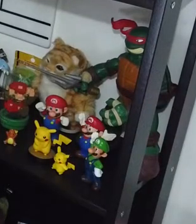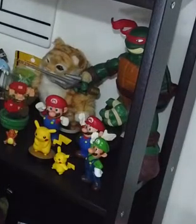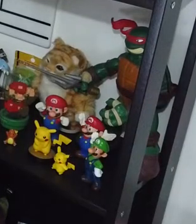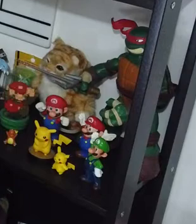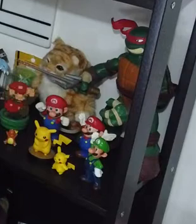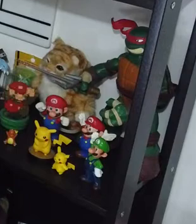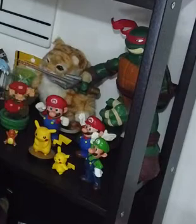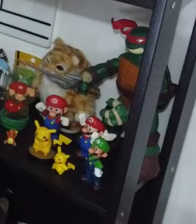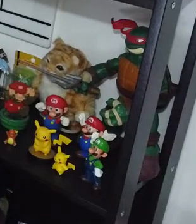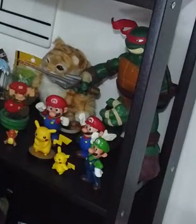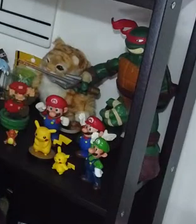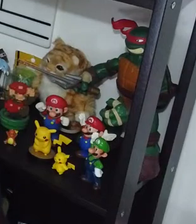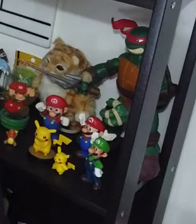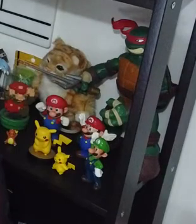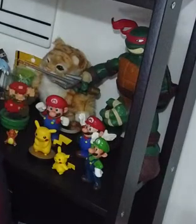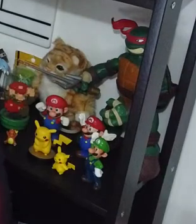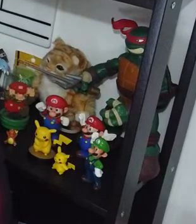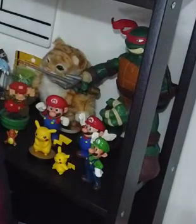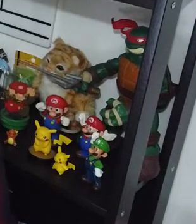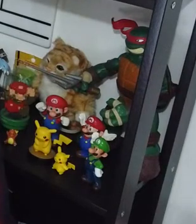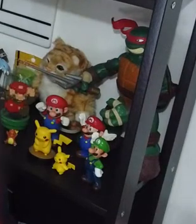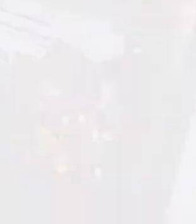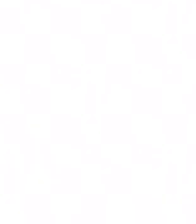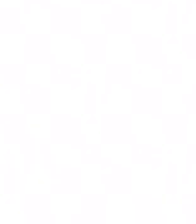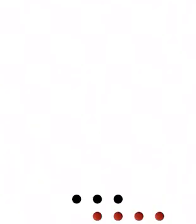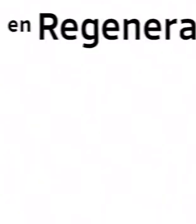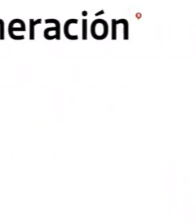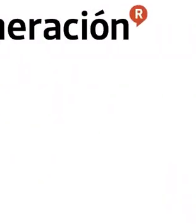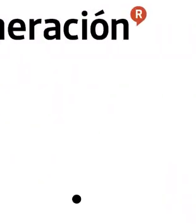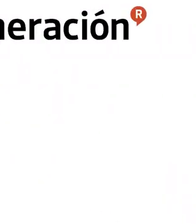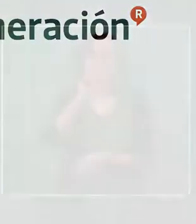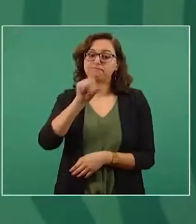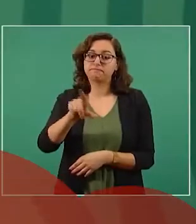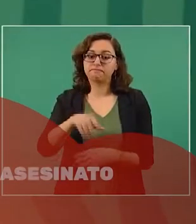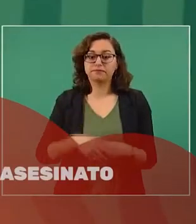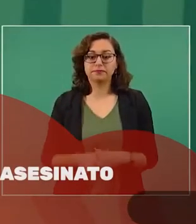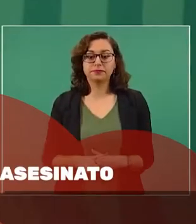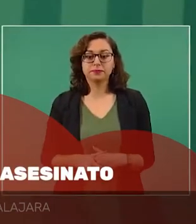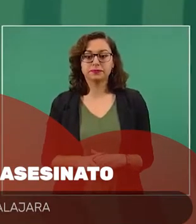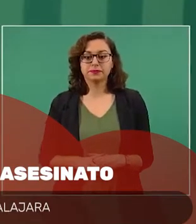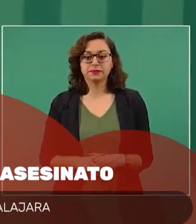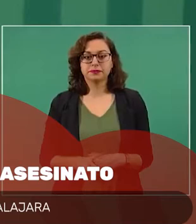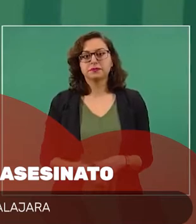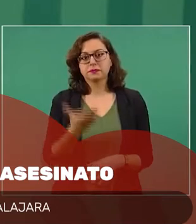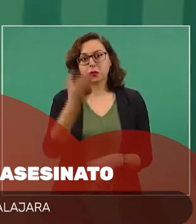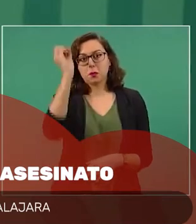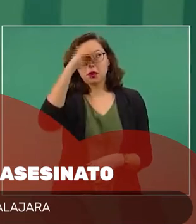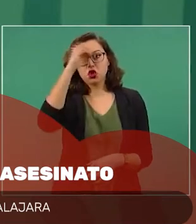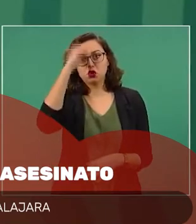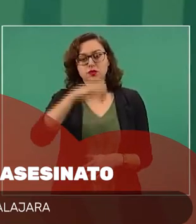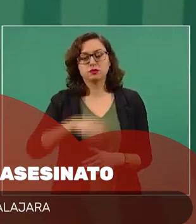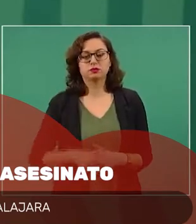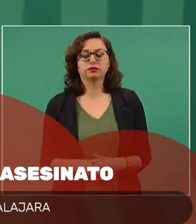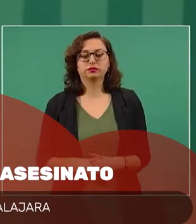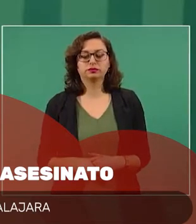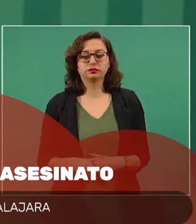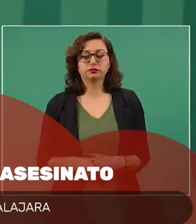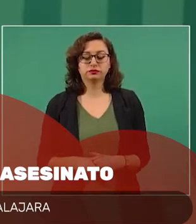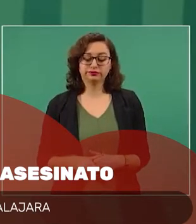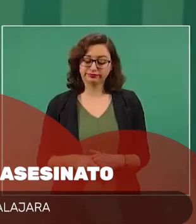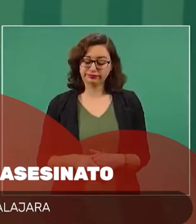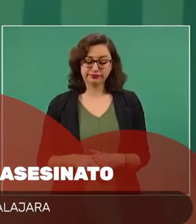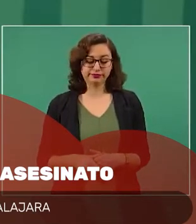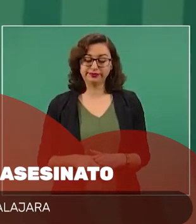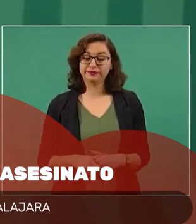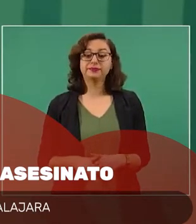asesinados recientemente, y esto fue lo que comentó. El presidente López Obrador lamentó el asesinato de los hermanos González Moreno, quienes